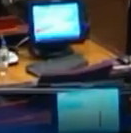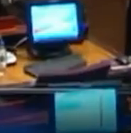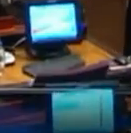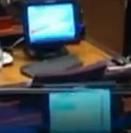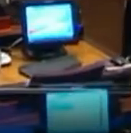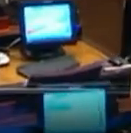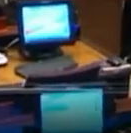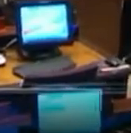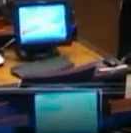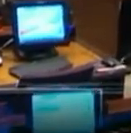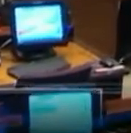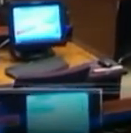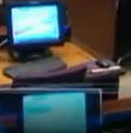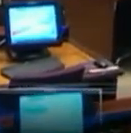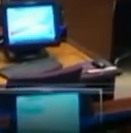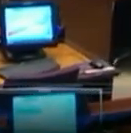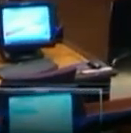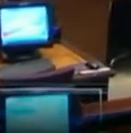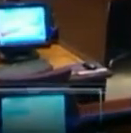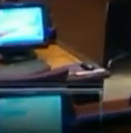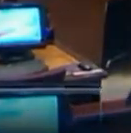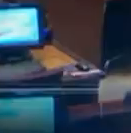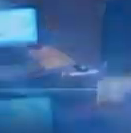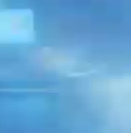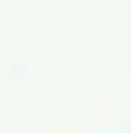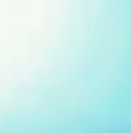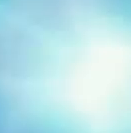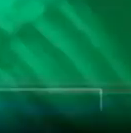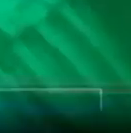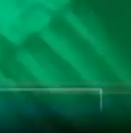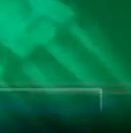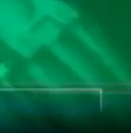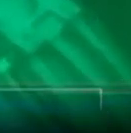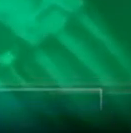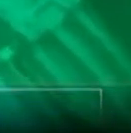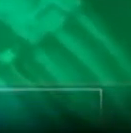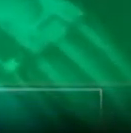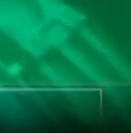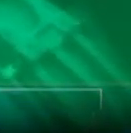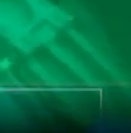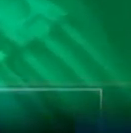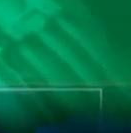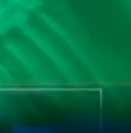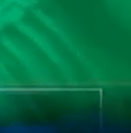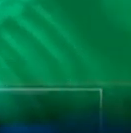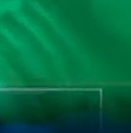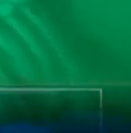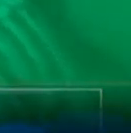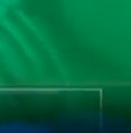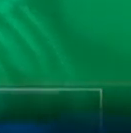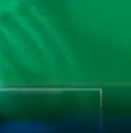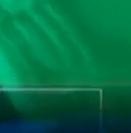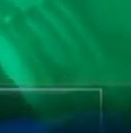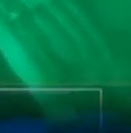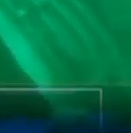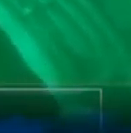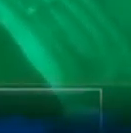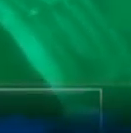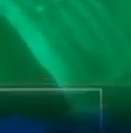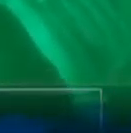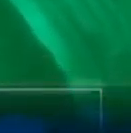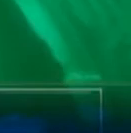segundo debate del proyecto de ley orgánica de movilidad humana. En lo internacional, encuentran la segunda caja negra del